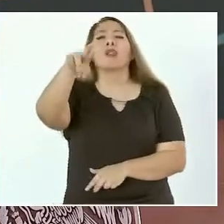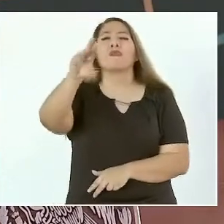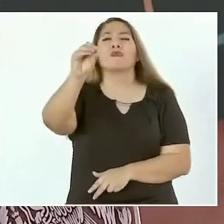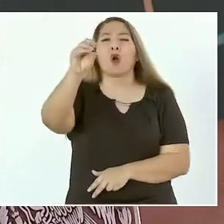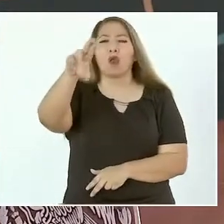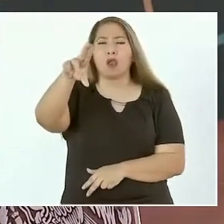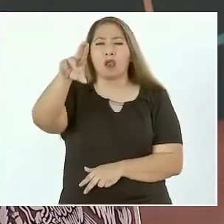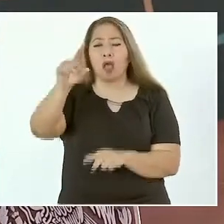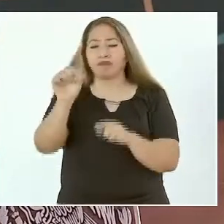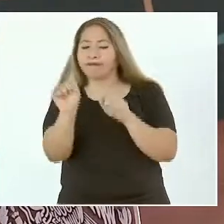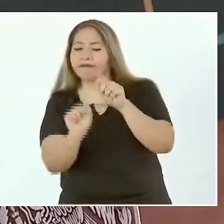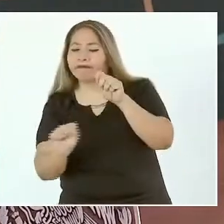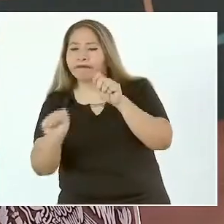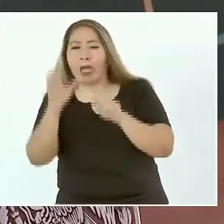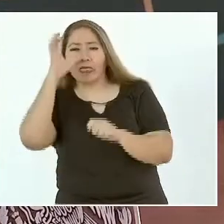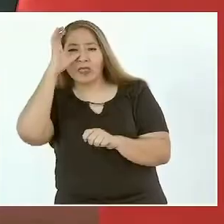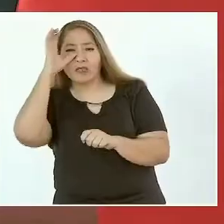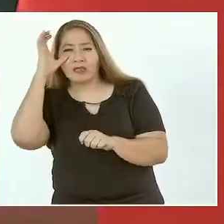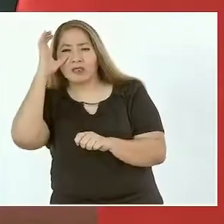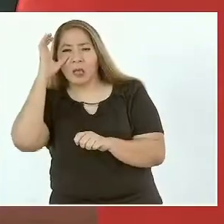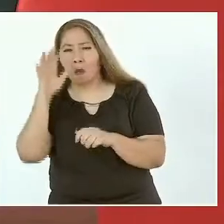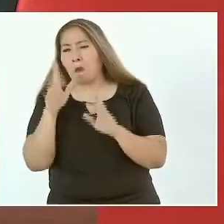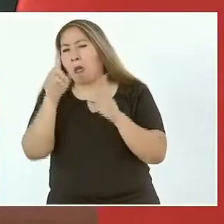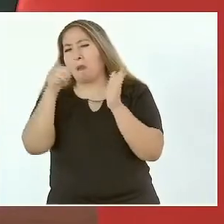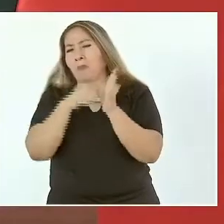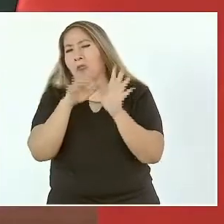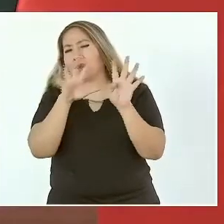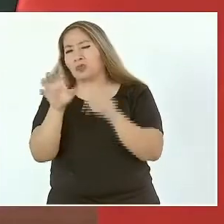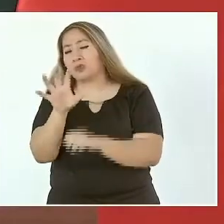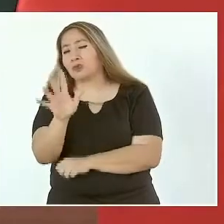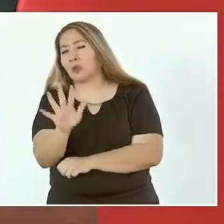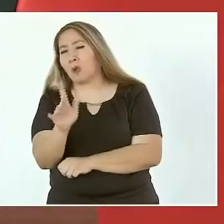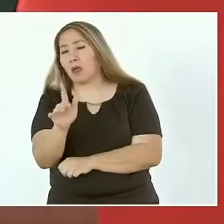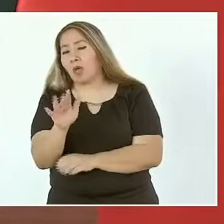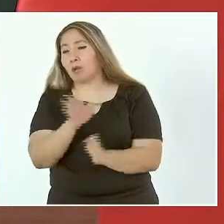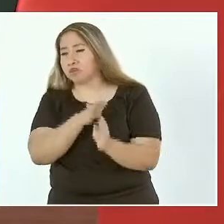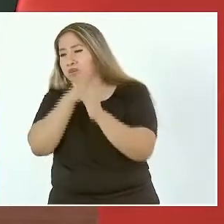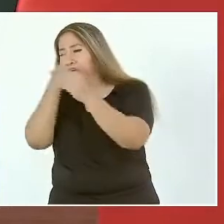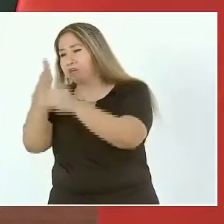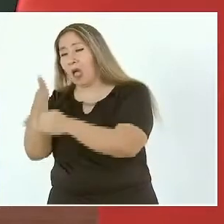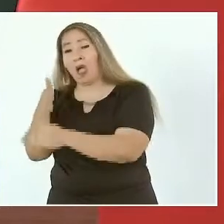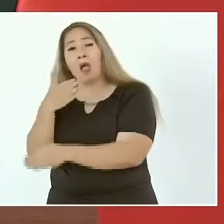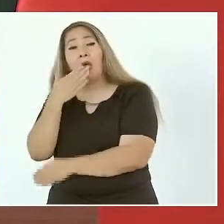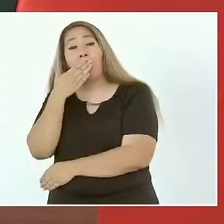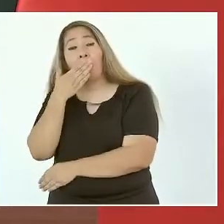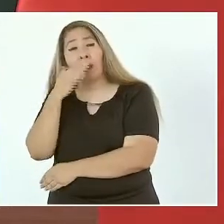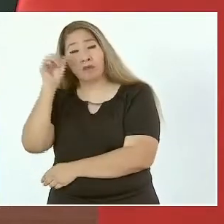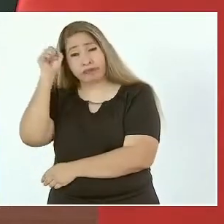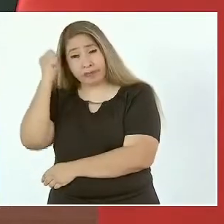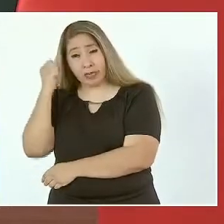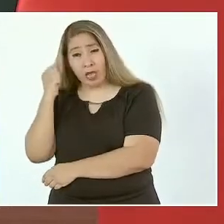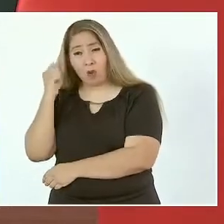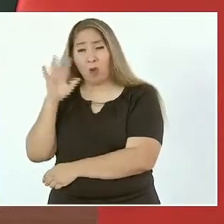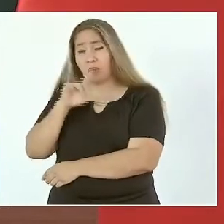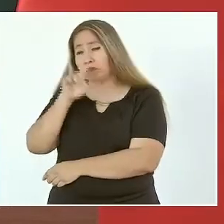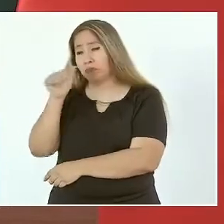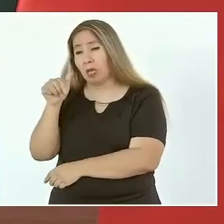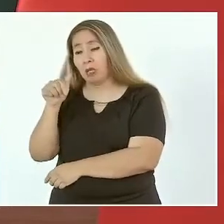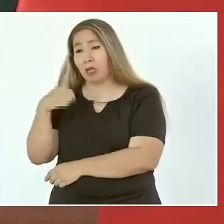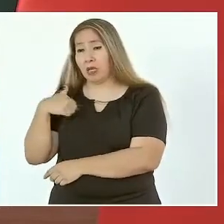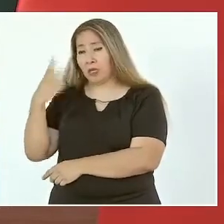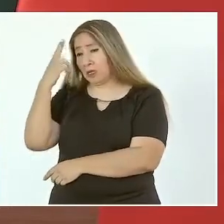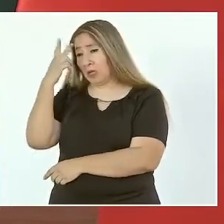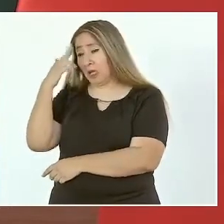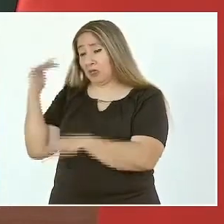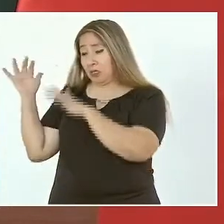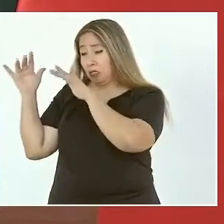sur de China, en la segunda mitad del siglo XIX y se asentó en Sinaloa. Los chinos llegaron a México durante el Porfiriato en